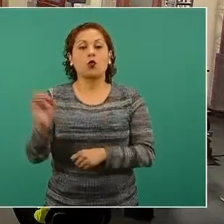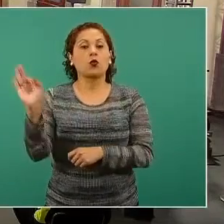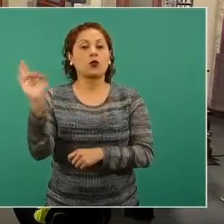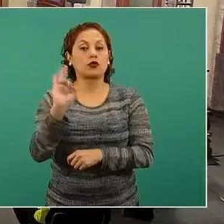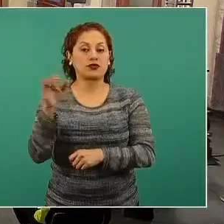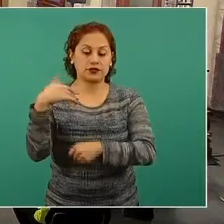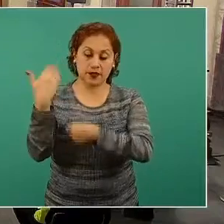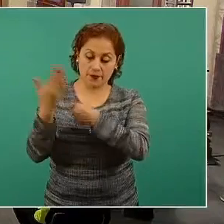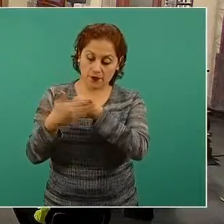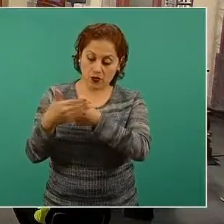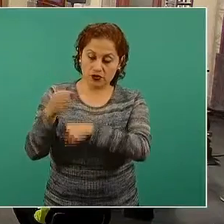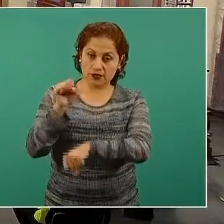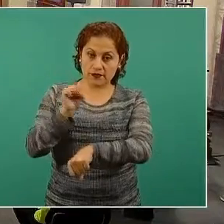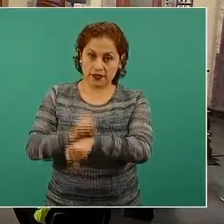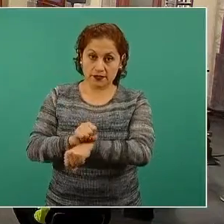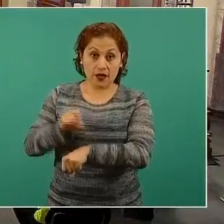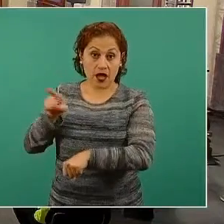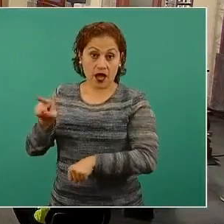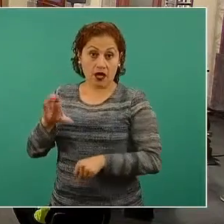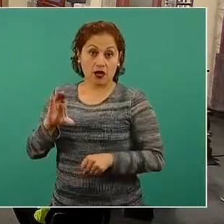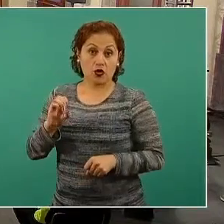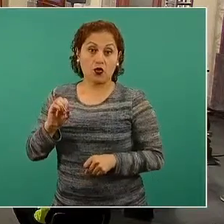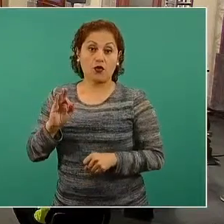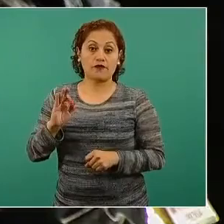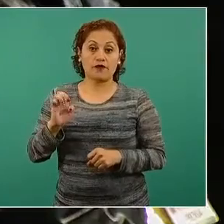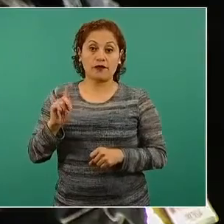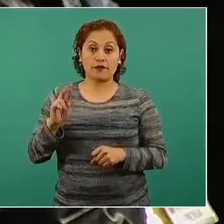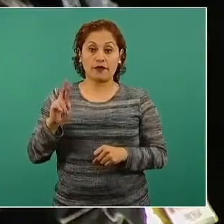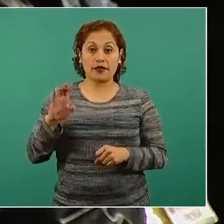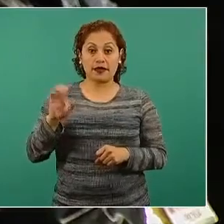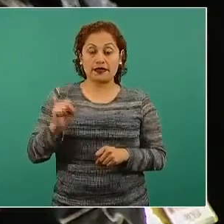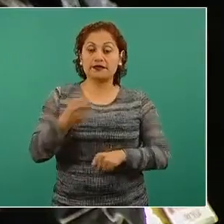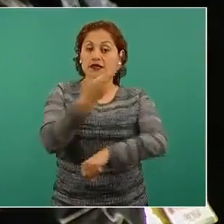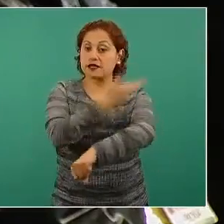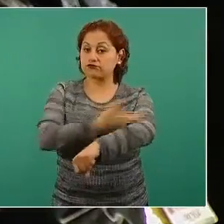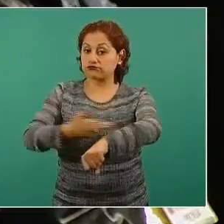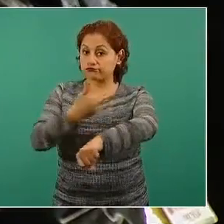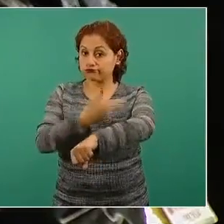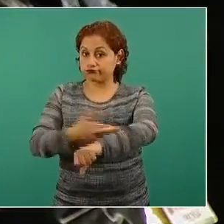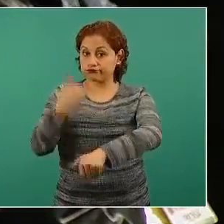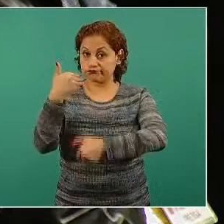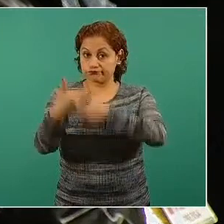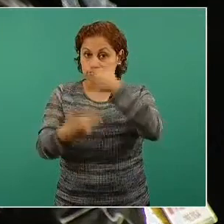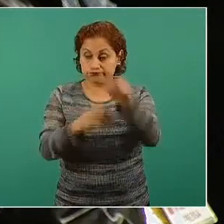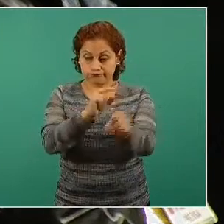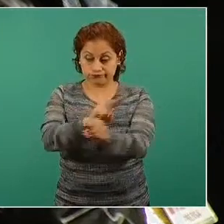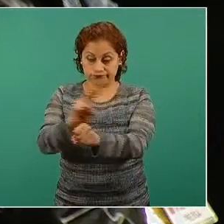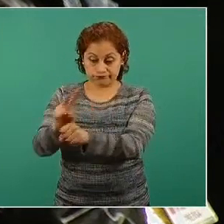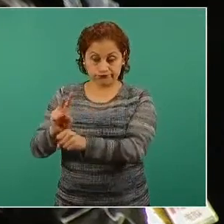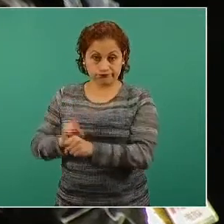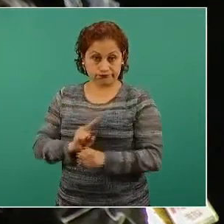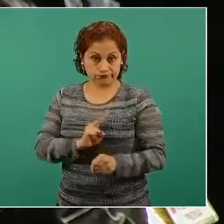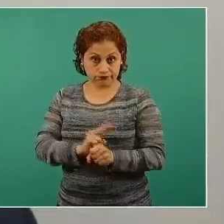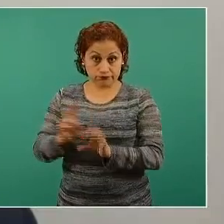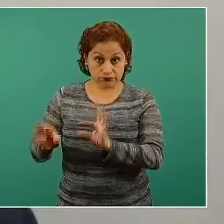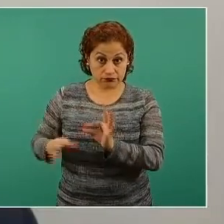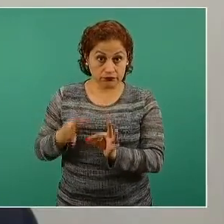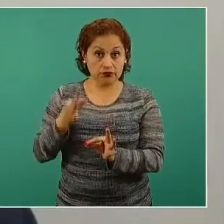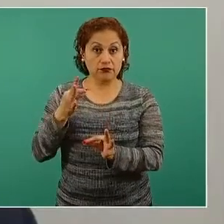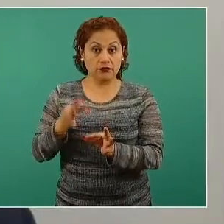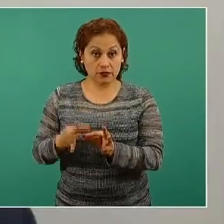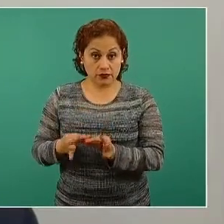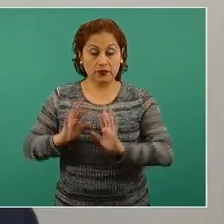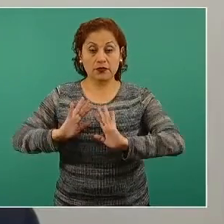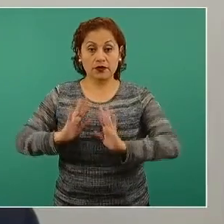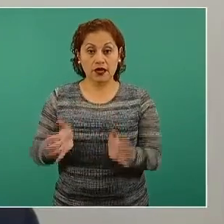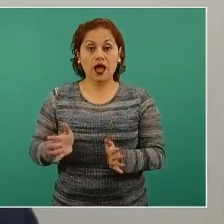semana, cuando la COFEPRIS empiece a terminar los primeros pasos de este proceso de verificación, podremos entonces más adelante conocer